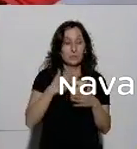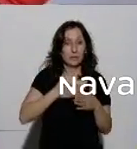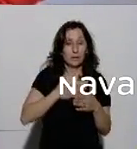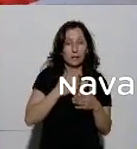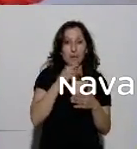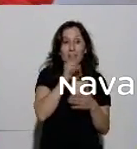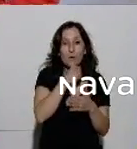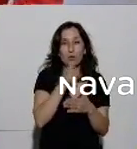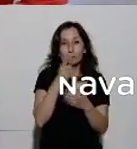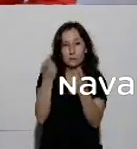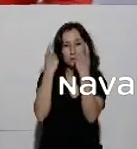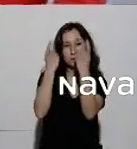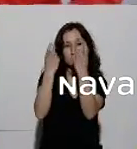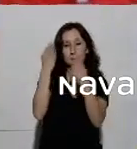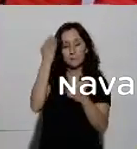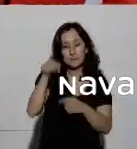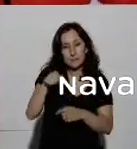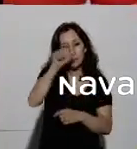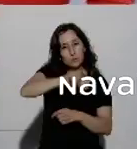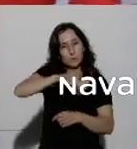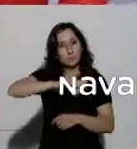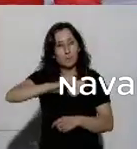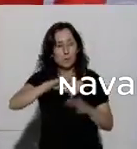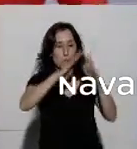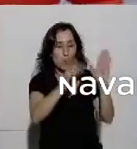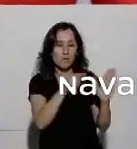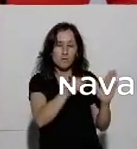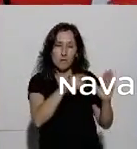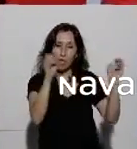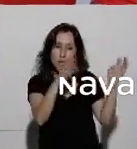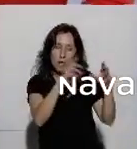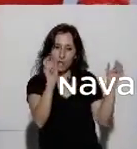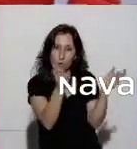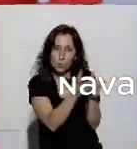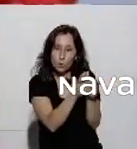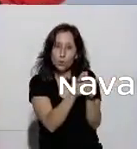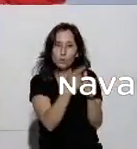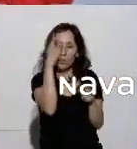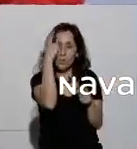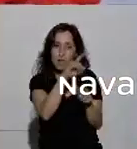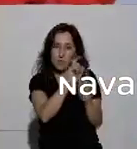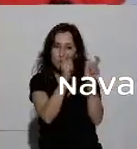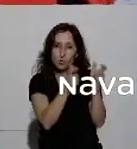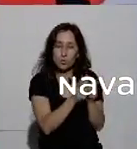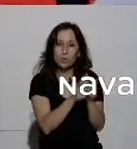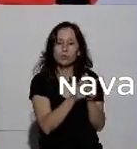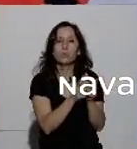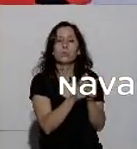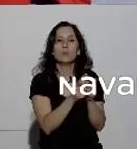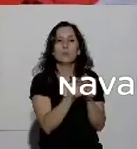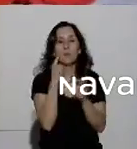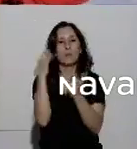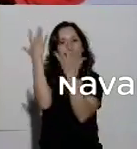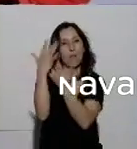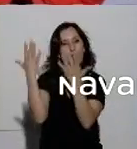aquí teníamos malas personas, que en las cuevas hacían aquelarres, que se reunían con el diablo y que